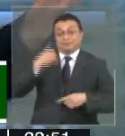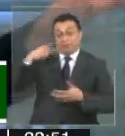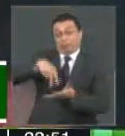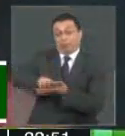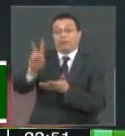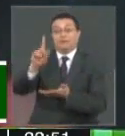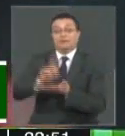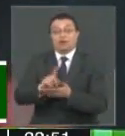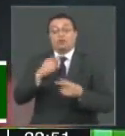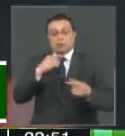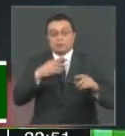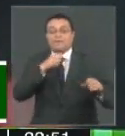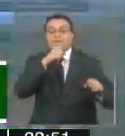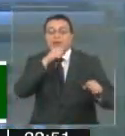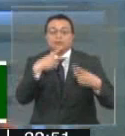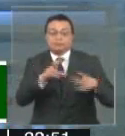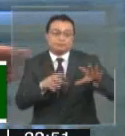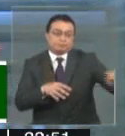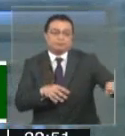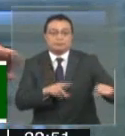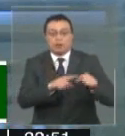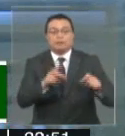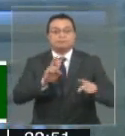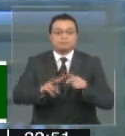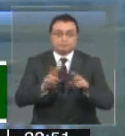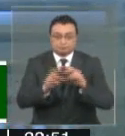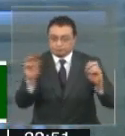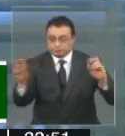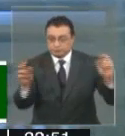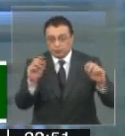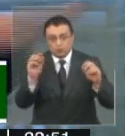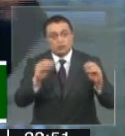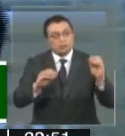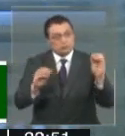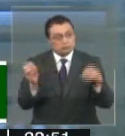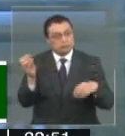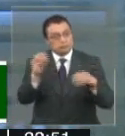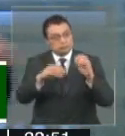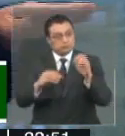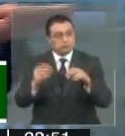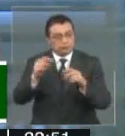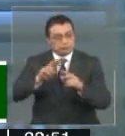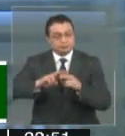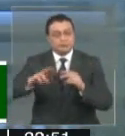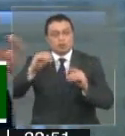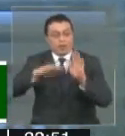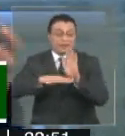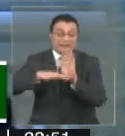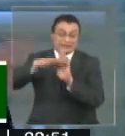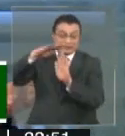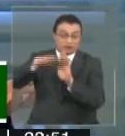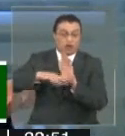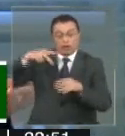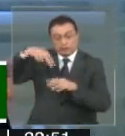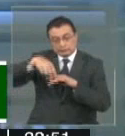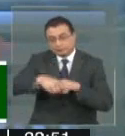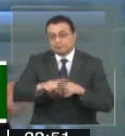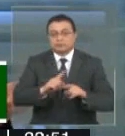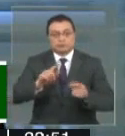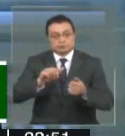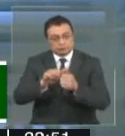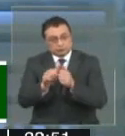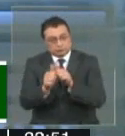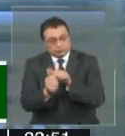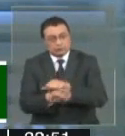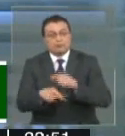latina, efectivamente, ducha por tina, o habilitar condiciones para que todo tenía que ser o con ascensor o con... O sea, había que adecuar, y se